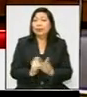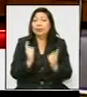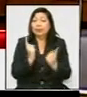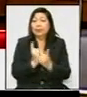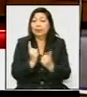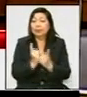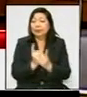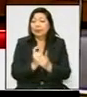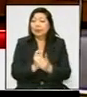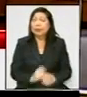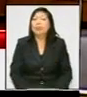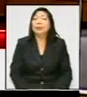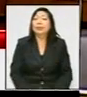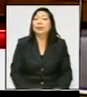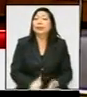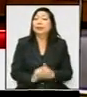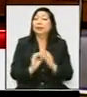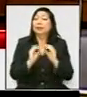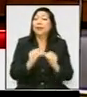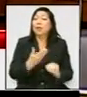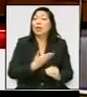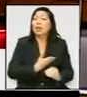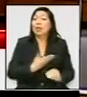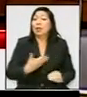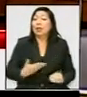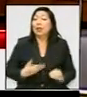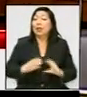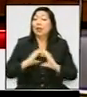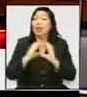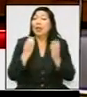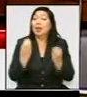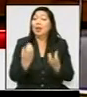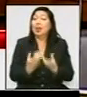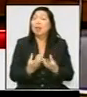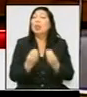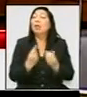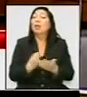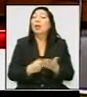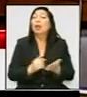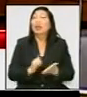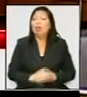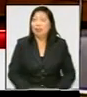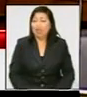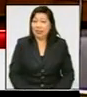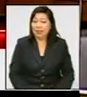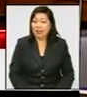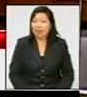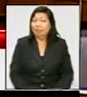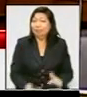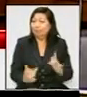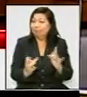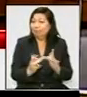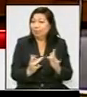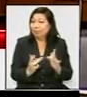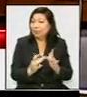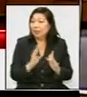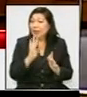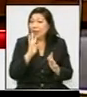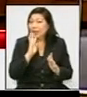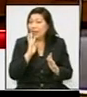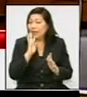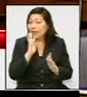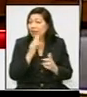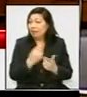encontrar esos consensos y de darle gobernabilidad al Congreso. ¿Por qué? Porque el Congreso es una entidad dialogante